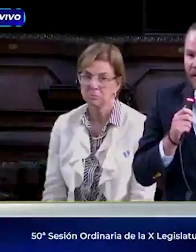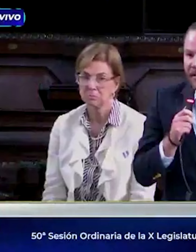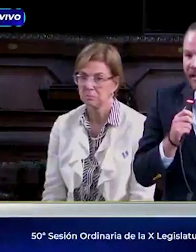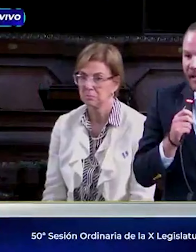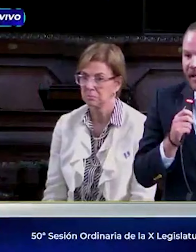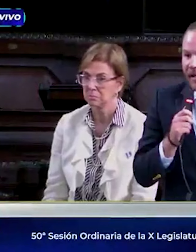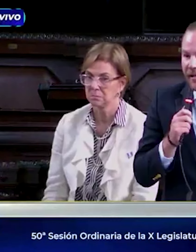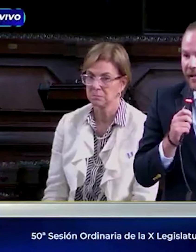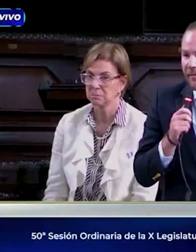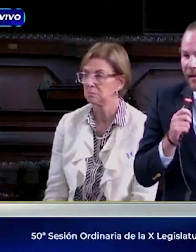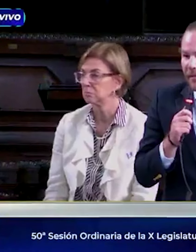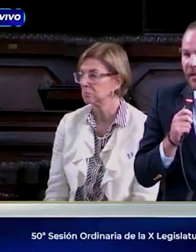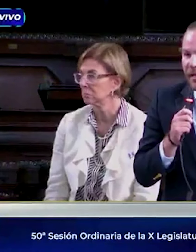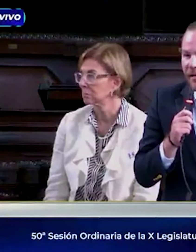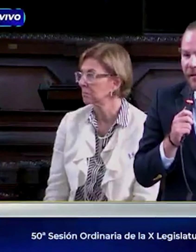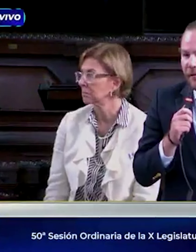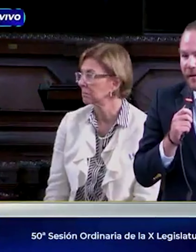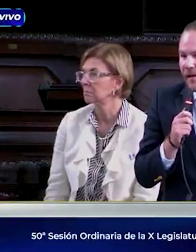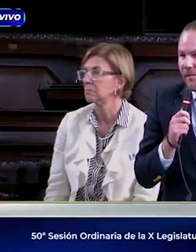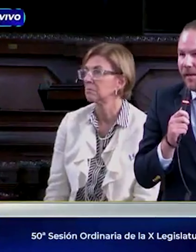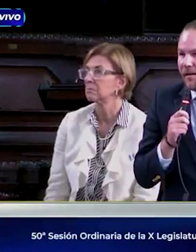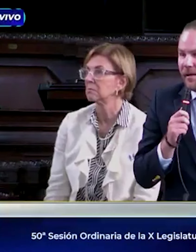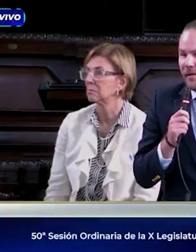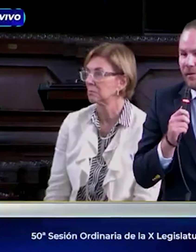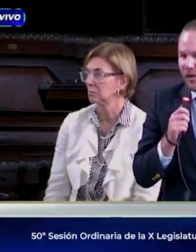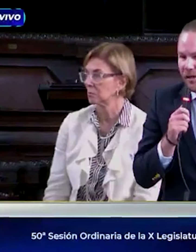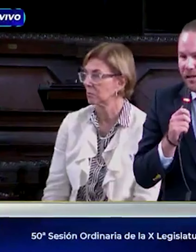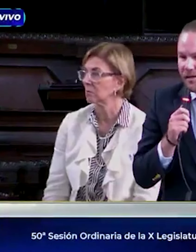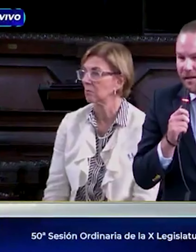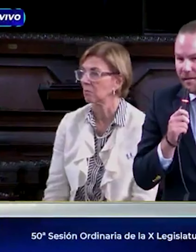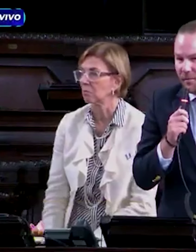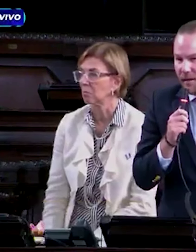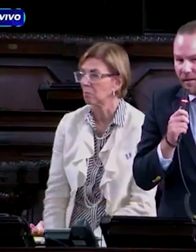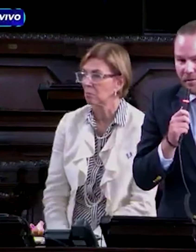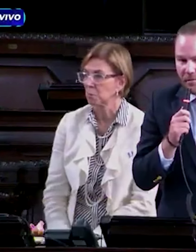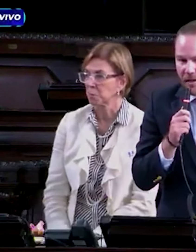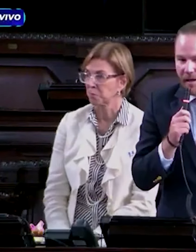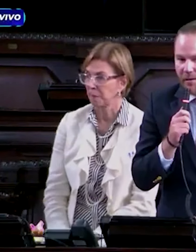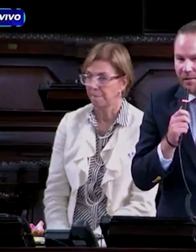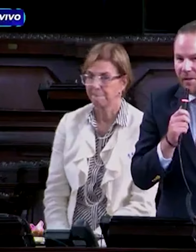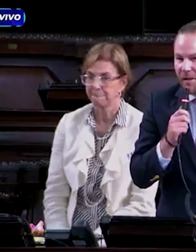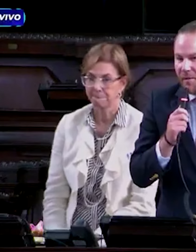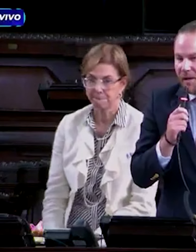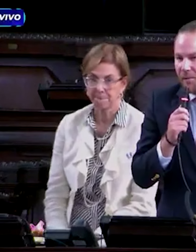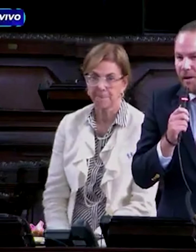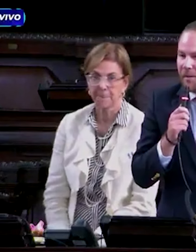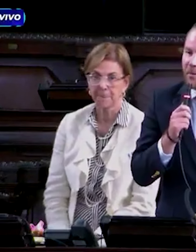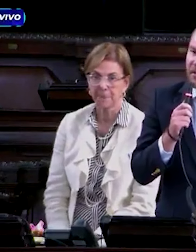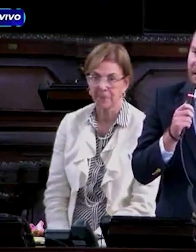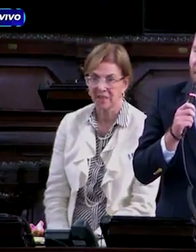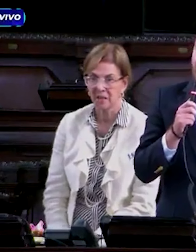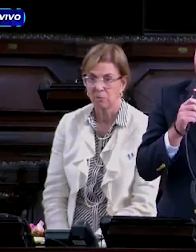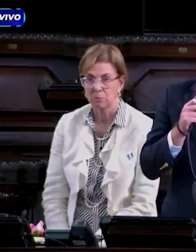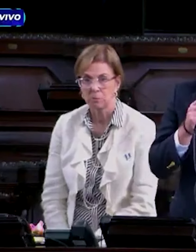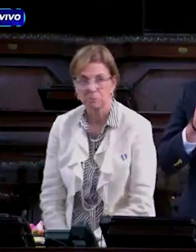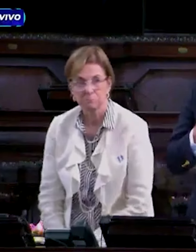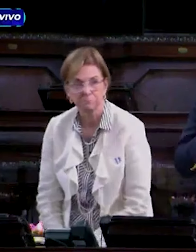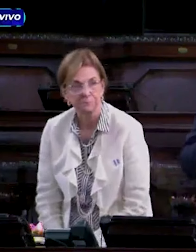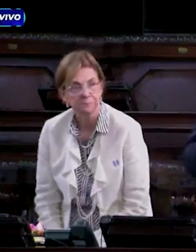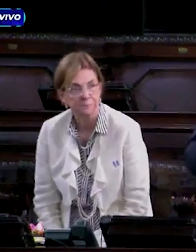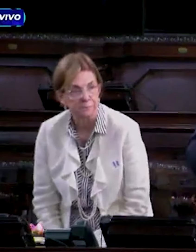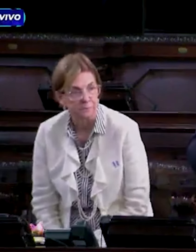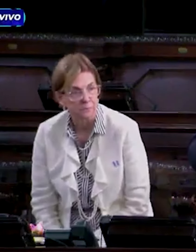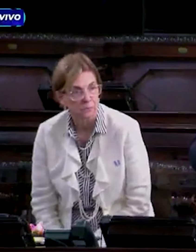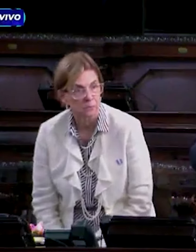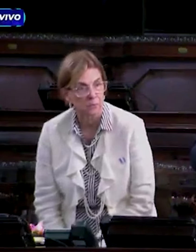no pareciera que en este pleno hay físicamente 86 diputados marcados para que podamos proceder con toda la